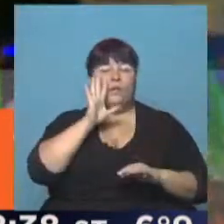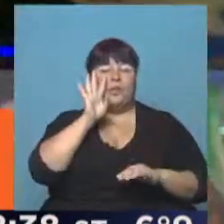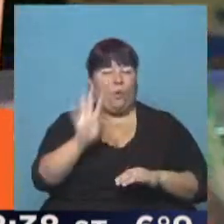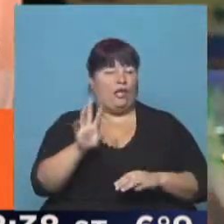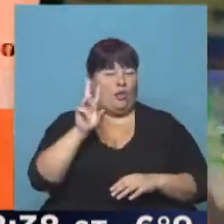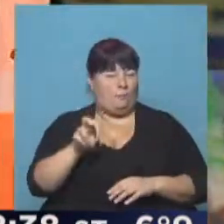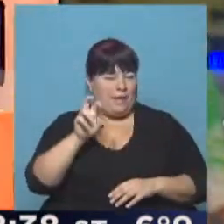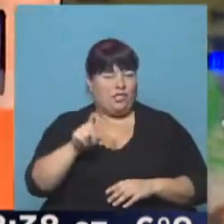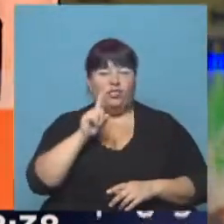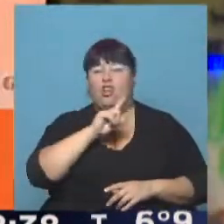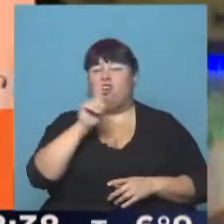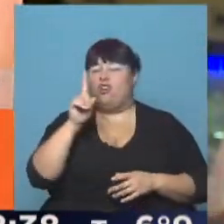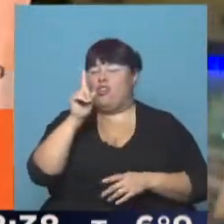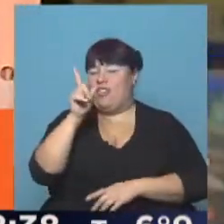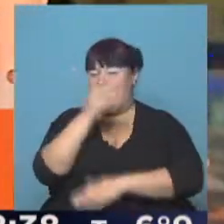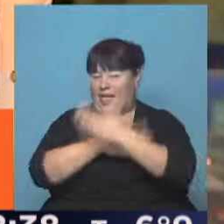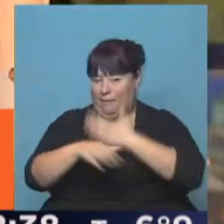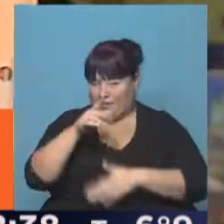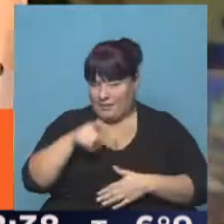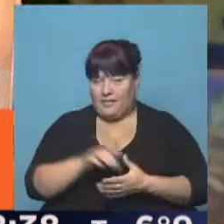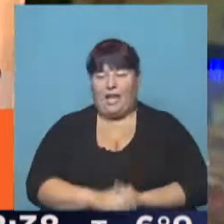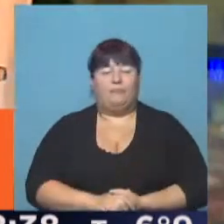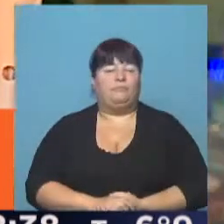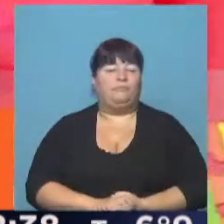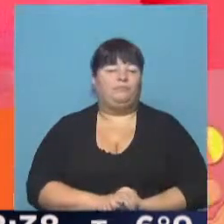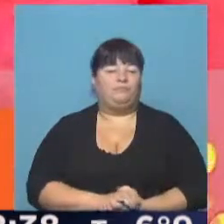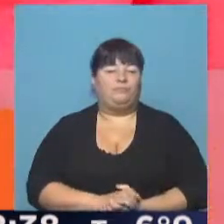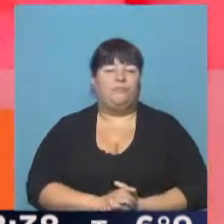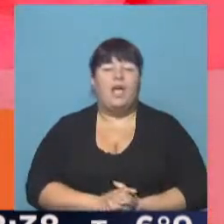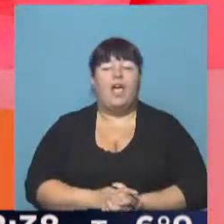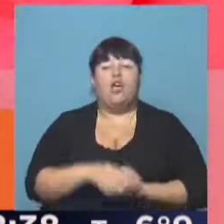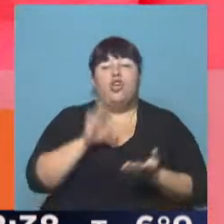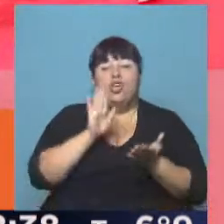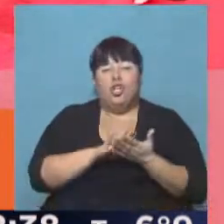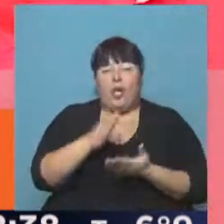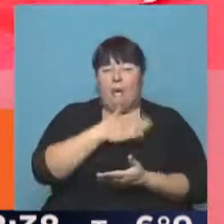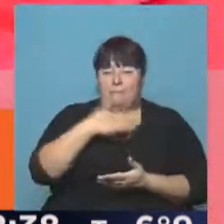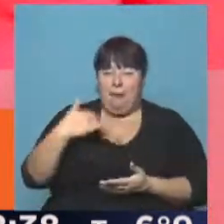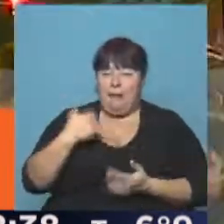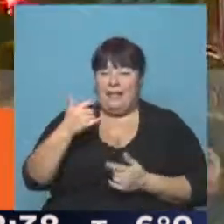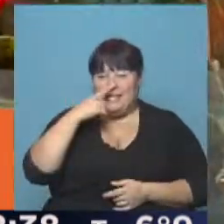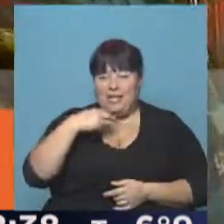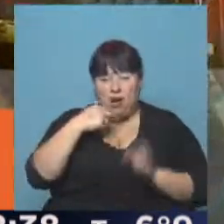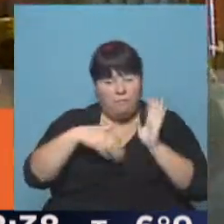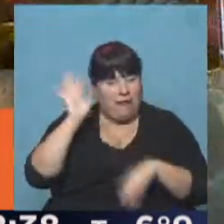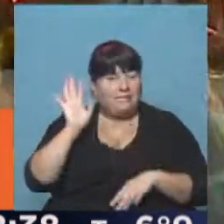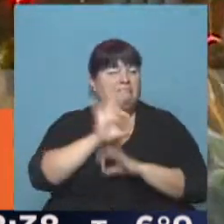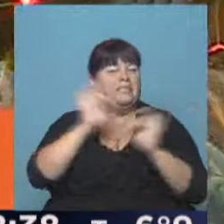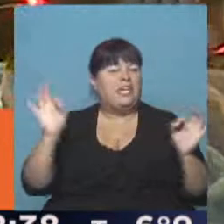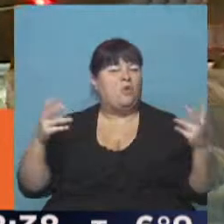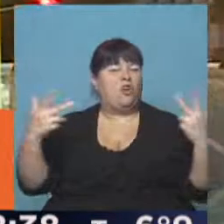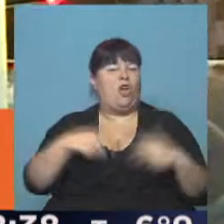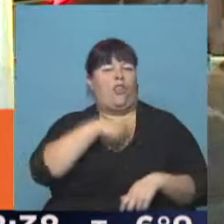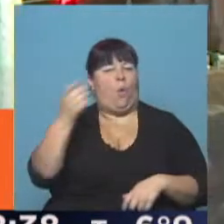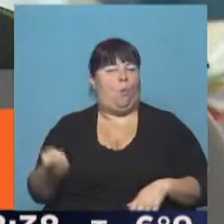24.654 pensiones no contributivas a personas con discapacidad. En el caso de las madres de 7 o más hijos, ninguna se